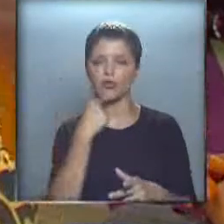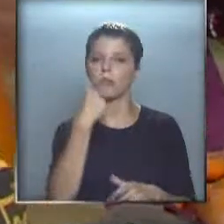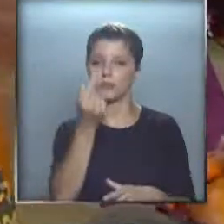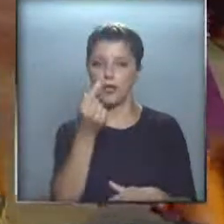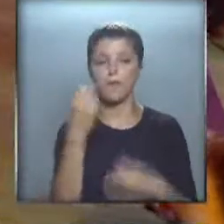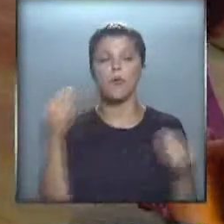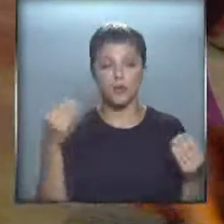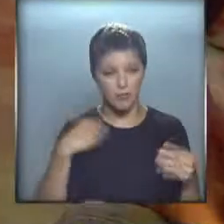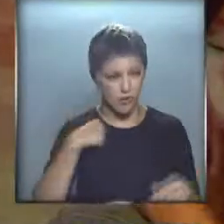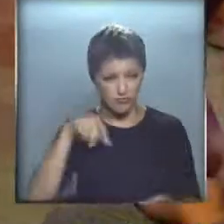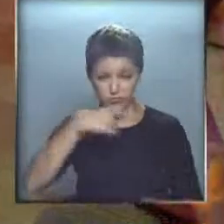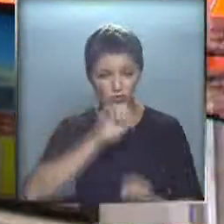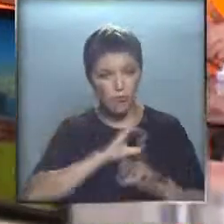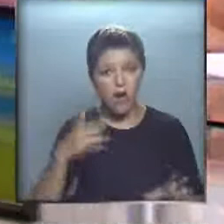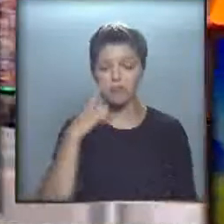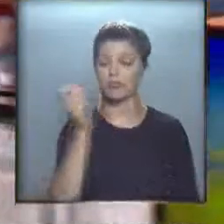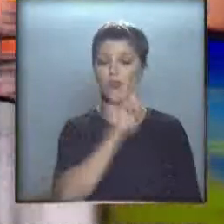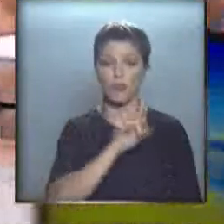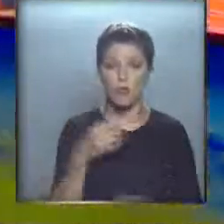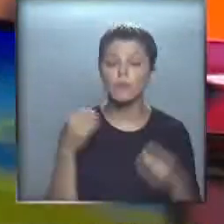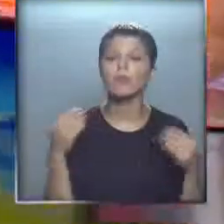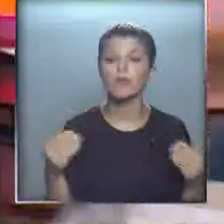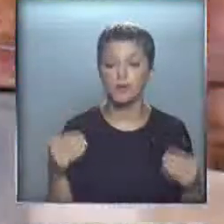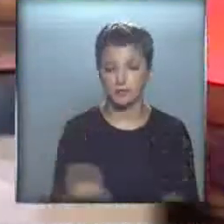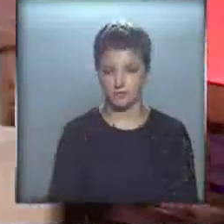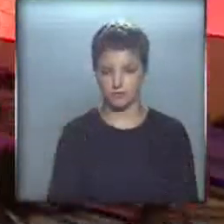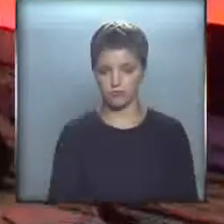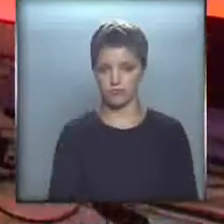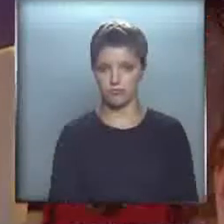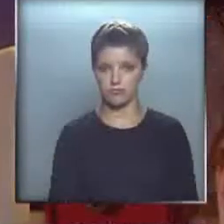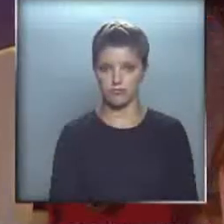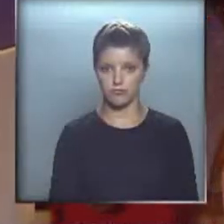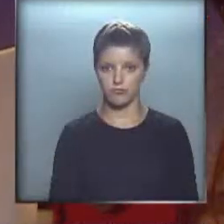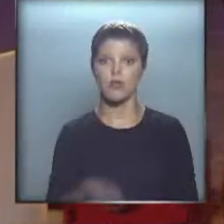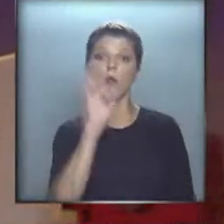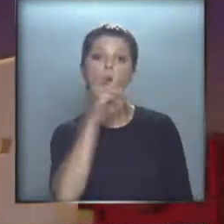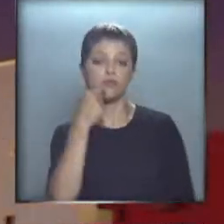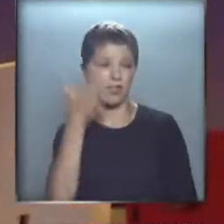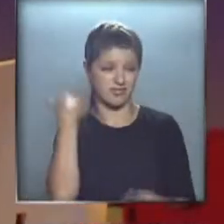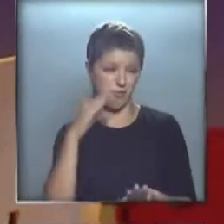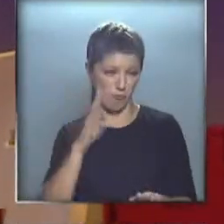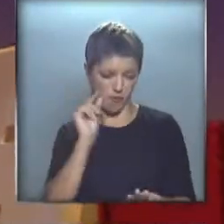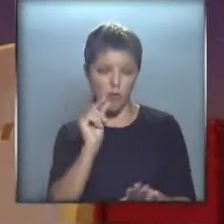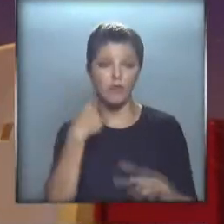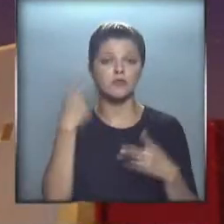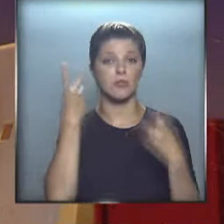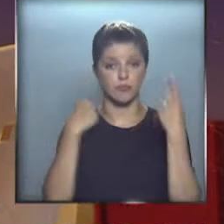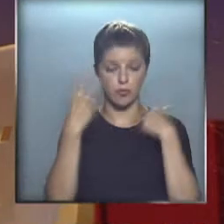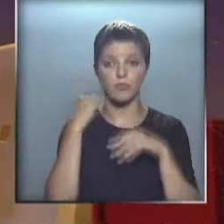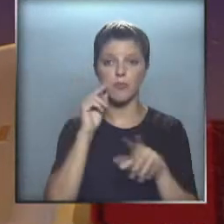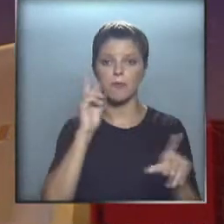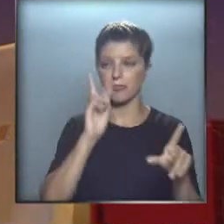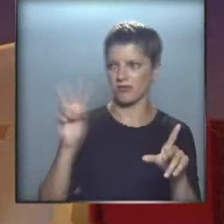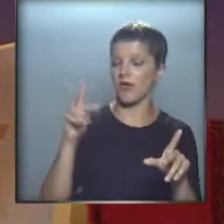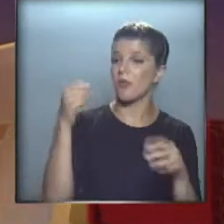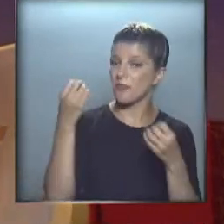gente? ¿Por qué no nos damos cuenta? ¿Por qué? Tribuna. Bueno, yo por ejemplo me corté hace poco el pelo y también me vieron y me dijeron que me